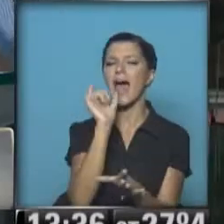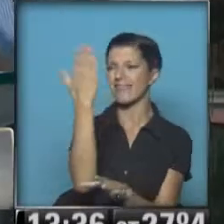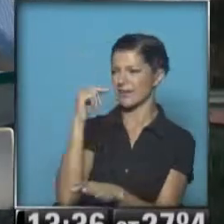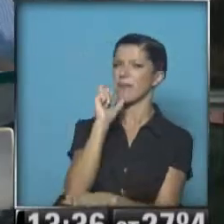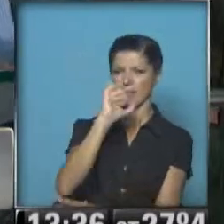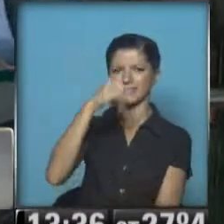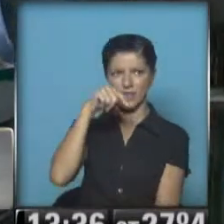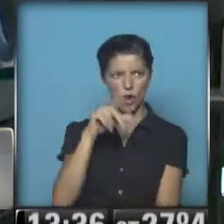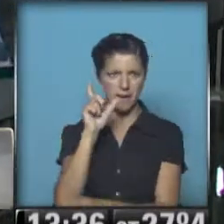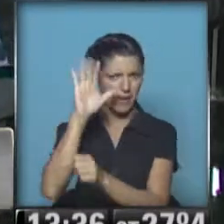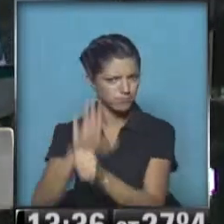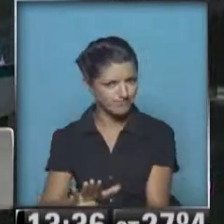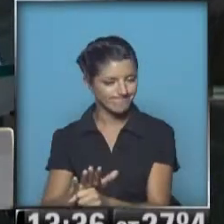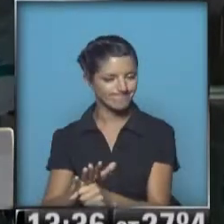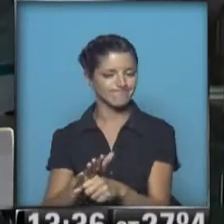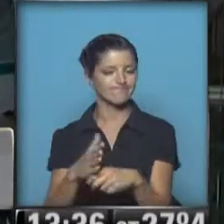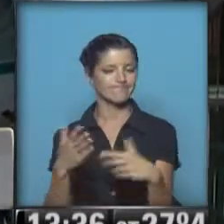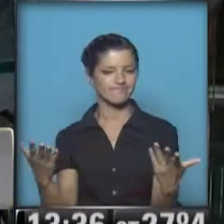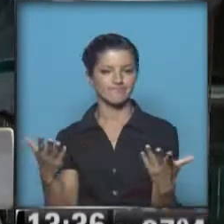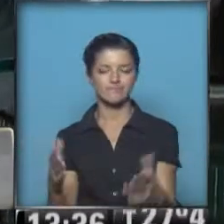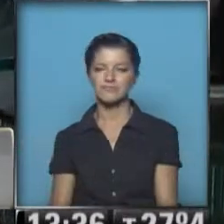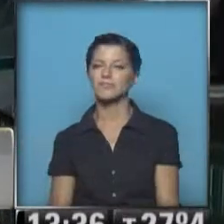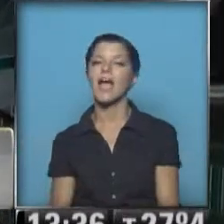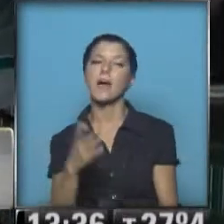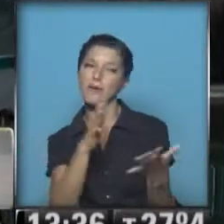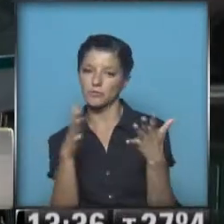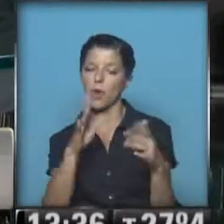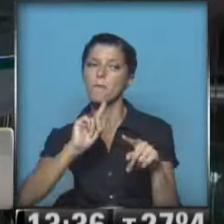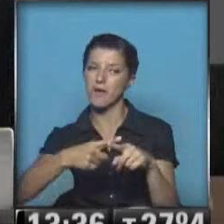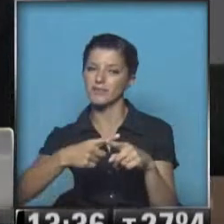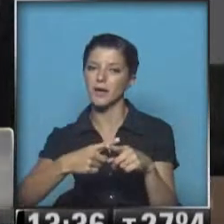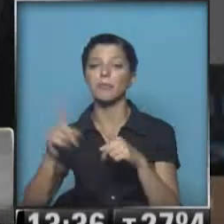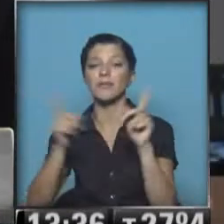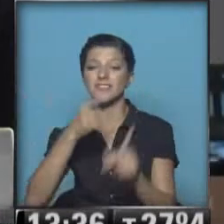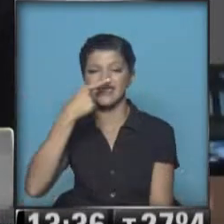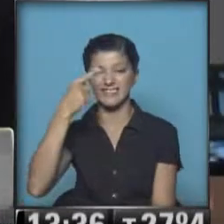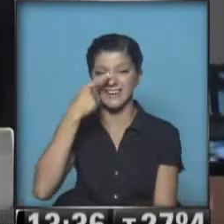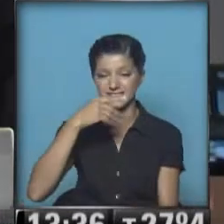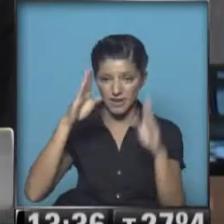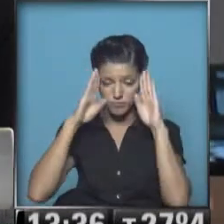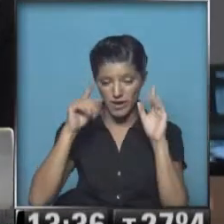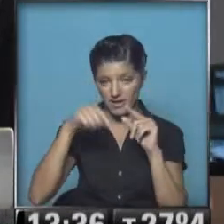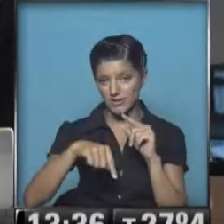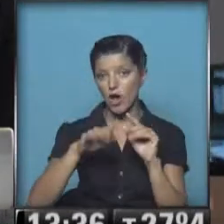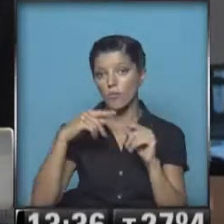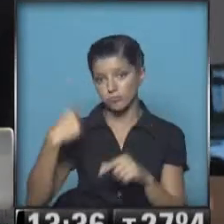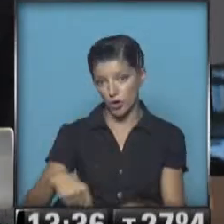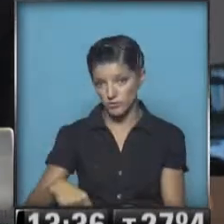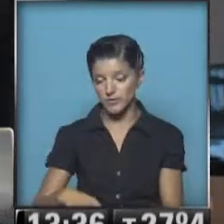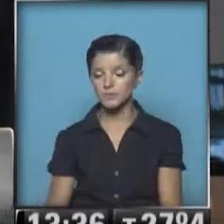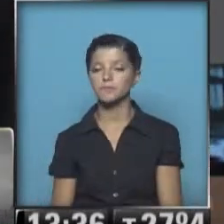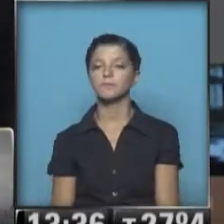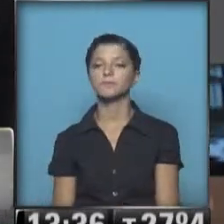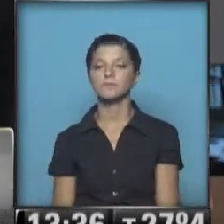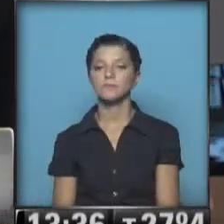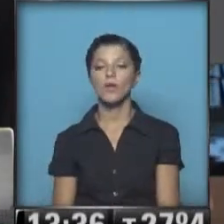te va marcando este tema. Claro, tan alta y no tan alta política, ¿no? Porque a veces intereses menores también pesan en este tipo de cosas. Siendo